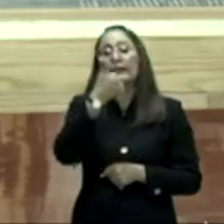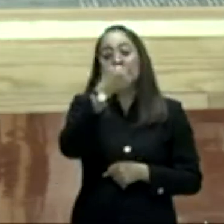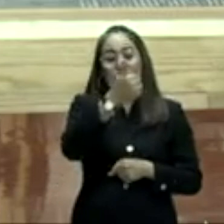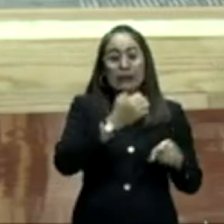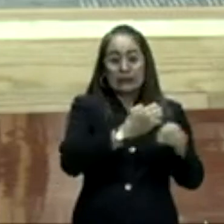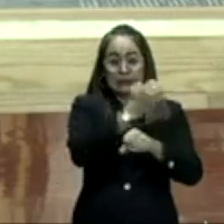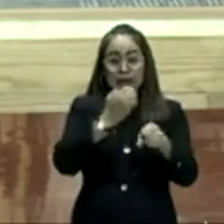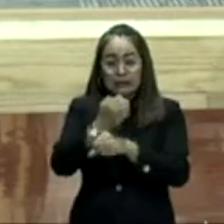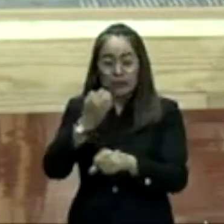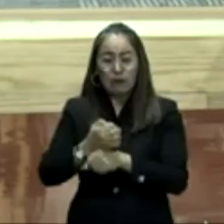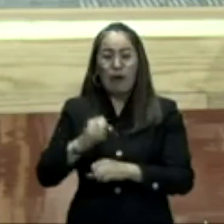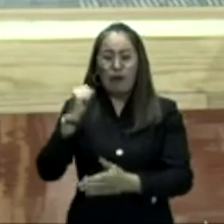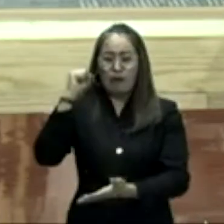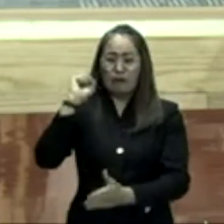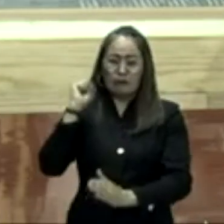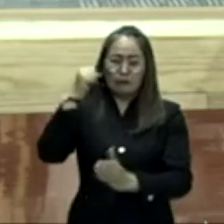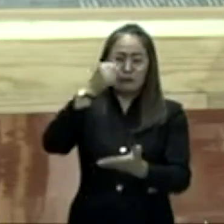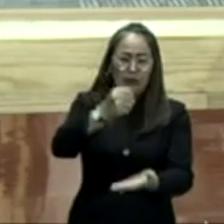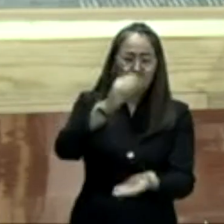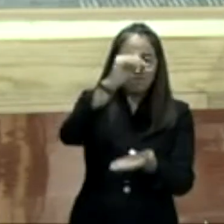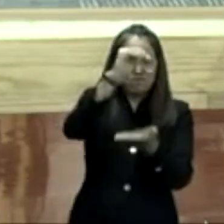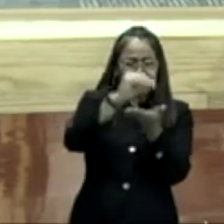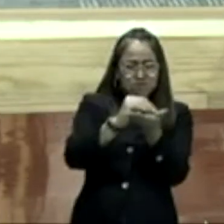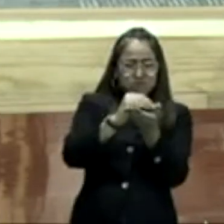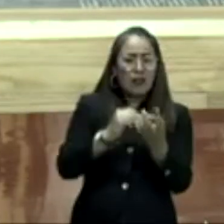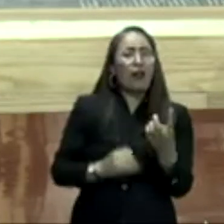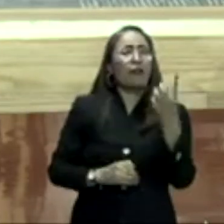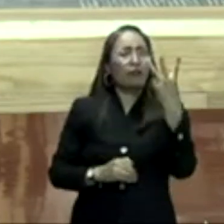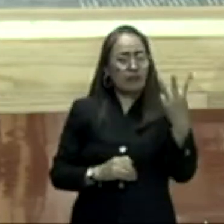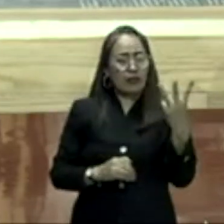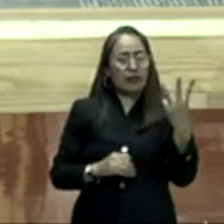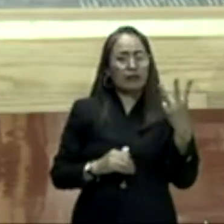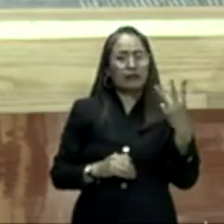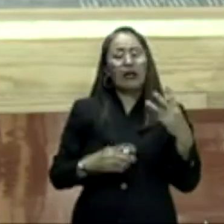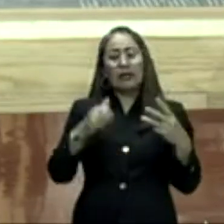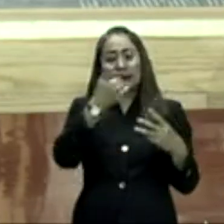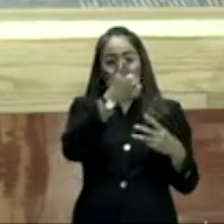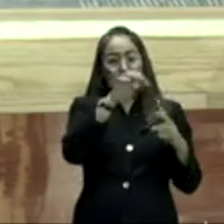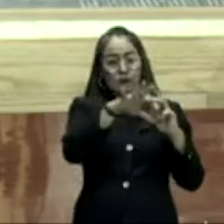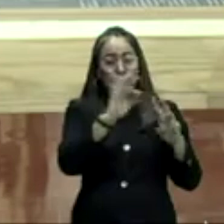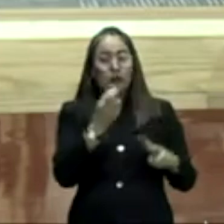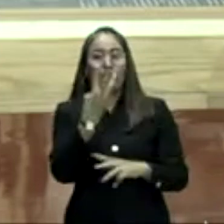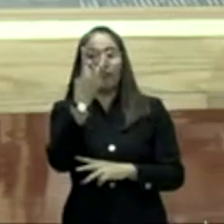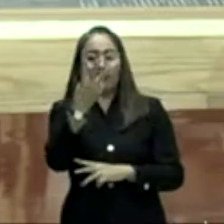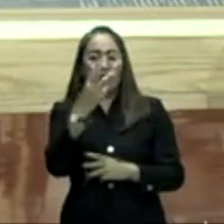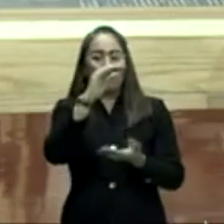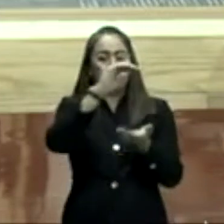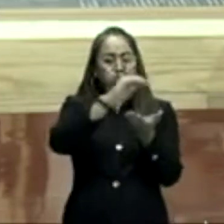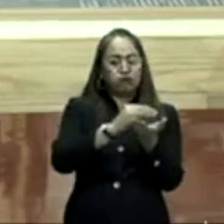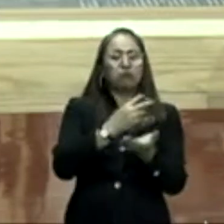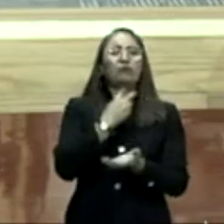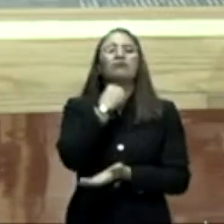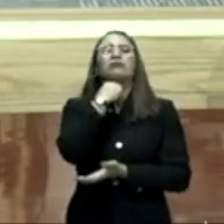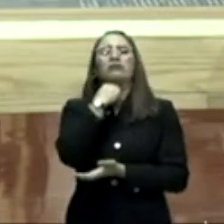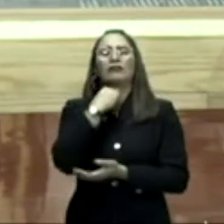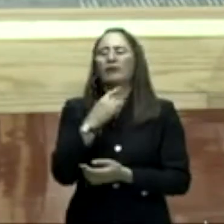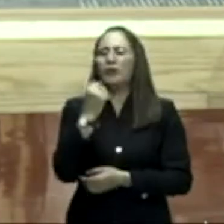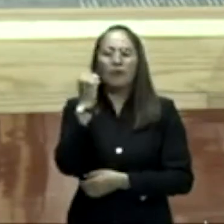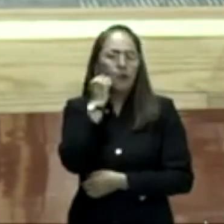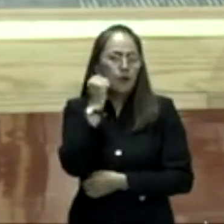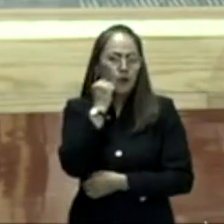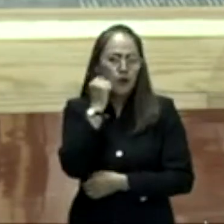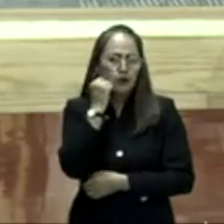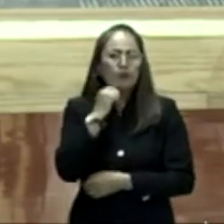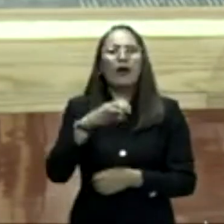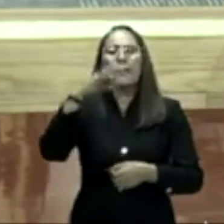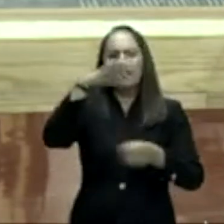recortes presupuestales en 3 de los 6 organismos públicos locales electorales que tienen elecciones. Pese a ello, la